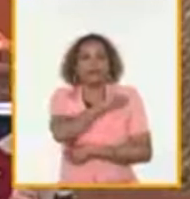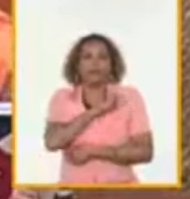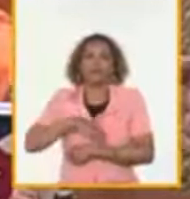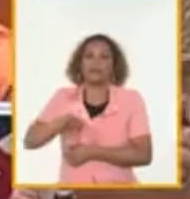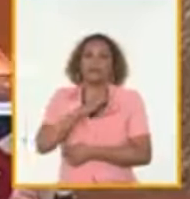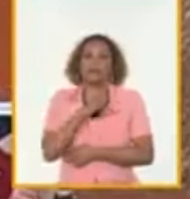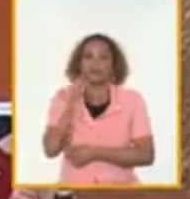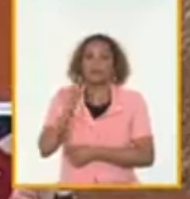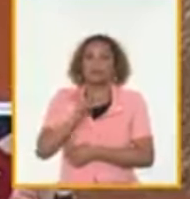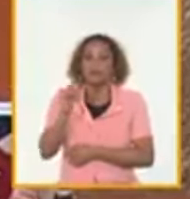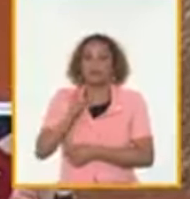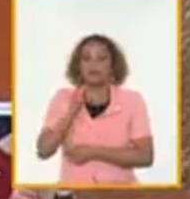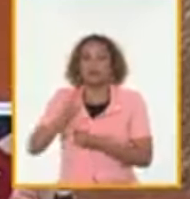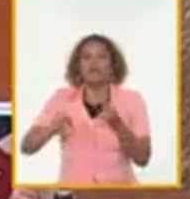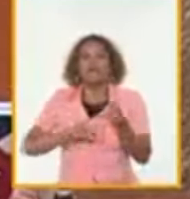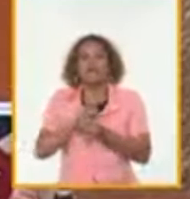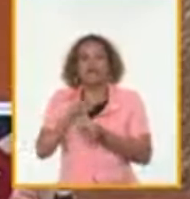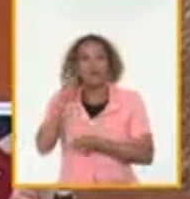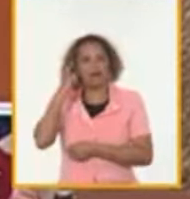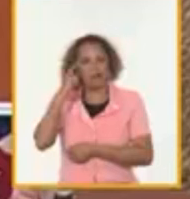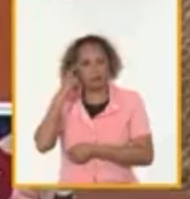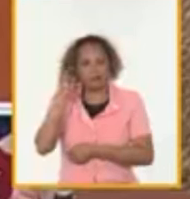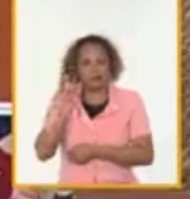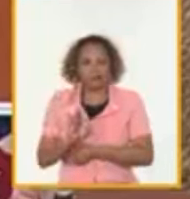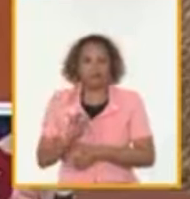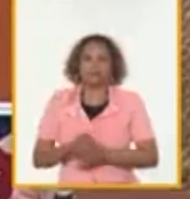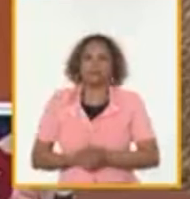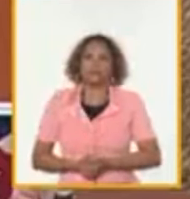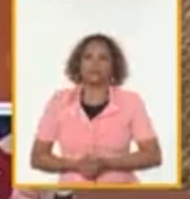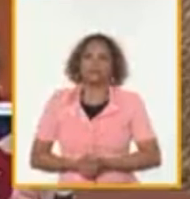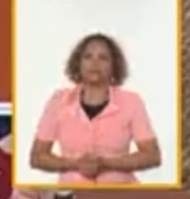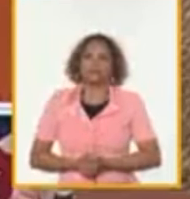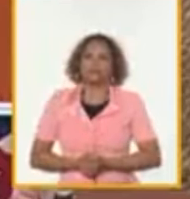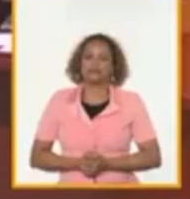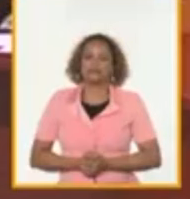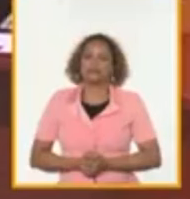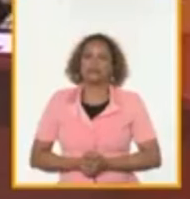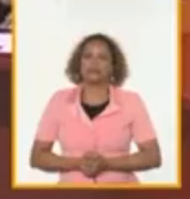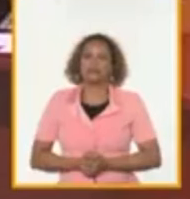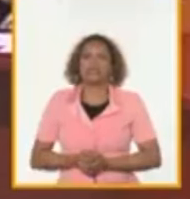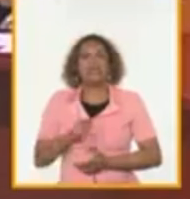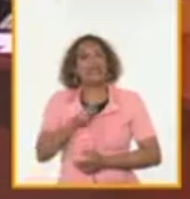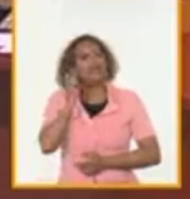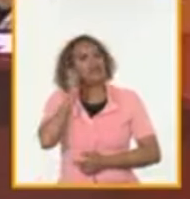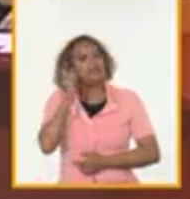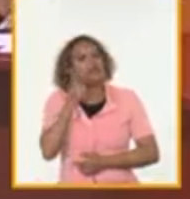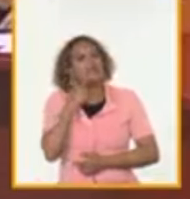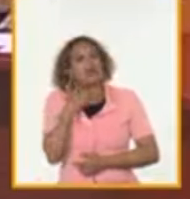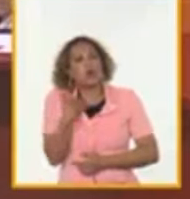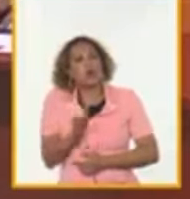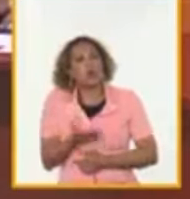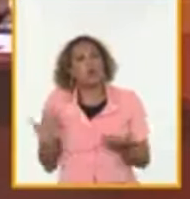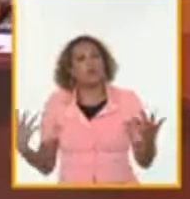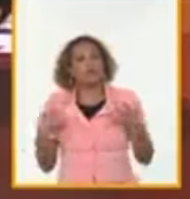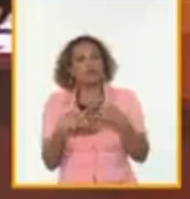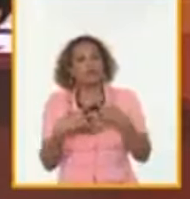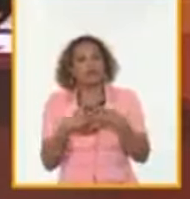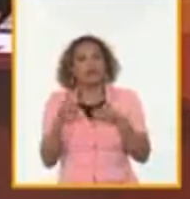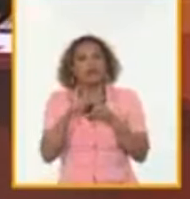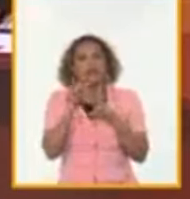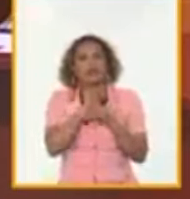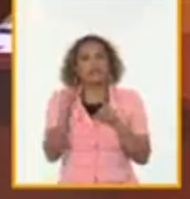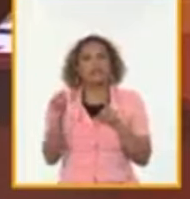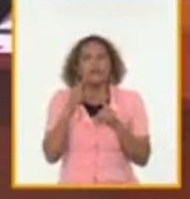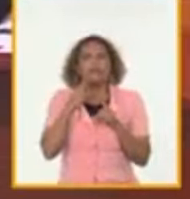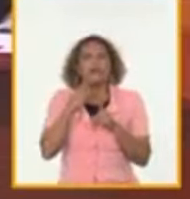personas y transformaciones que necesitamos en esos en esos lugares experiencia Cómo se están también vinculando con con ese tema que hablamos de